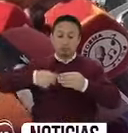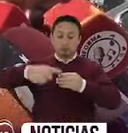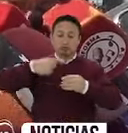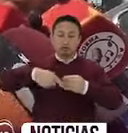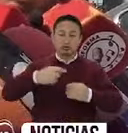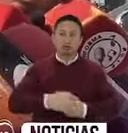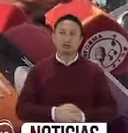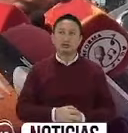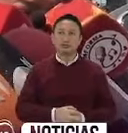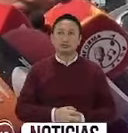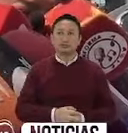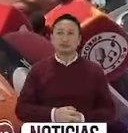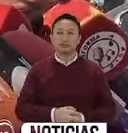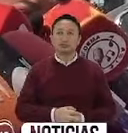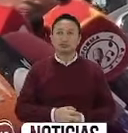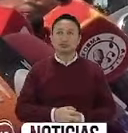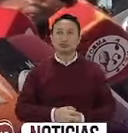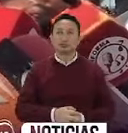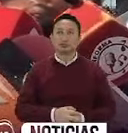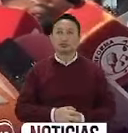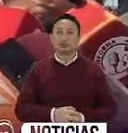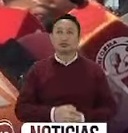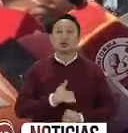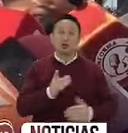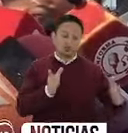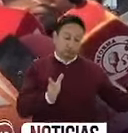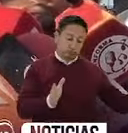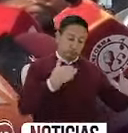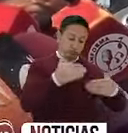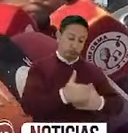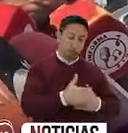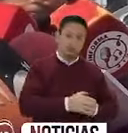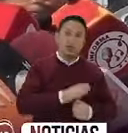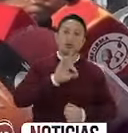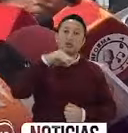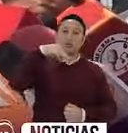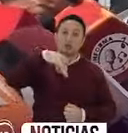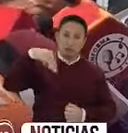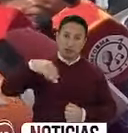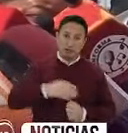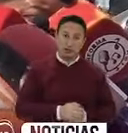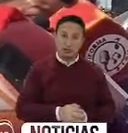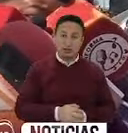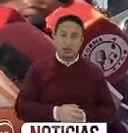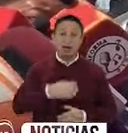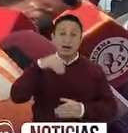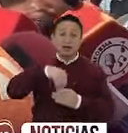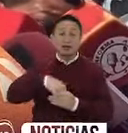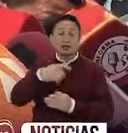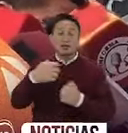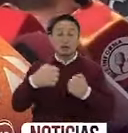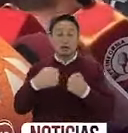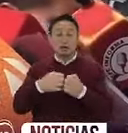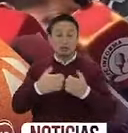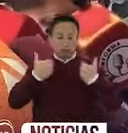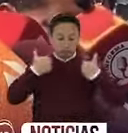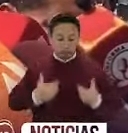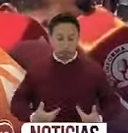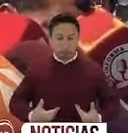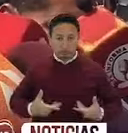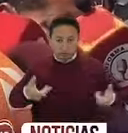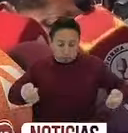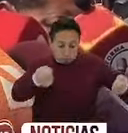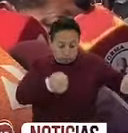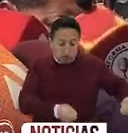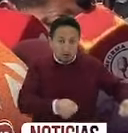que se encontraron en el lugar de los hechos, 1 caja de municiones calibre 9 milímetros y dentro del equipamiento táctico que fue igual